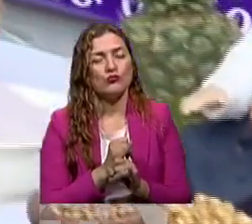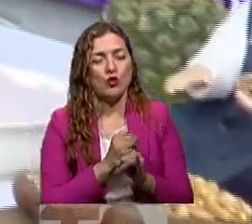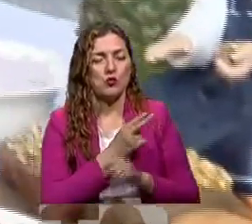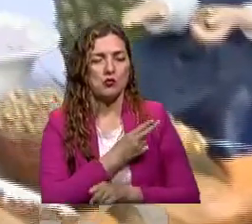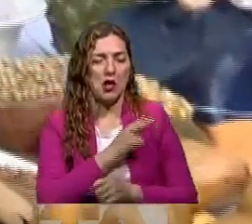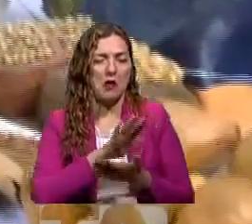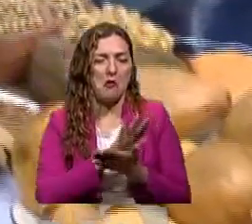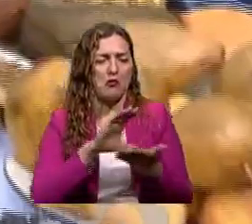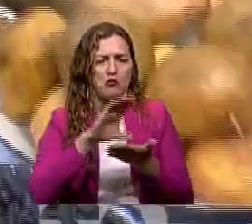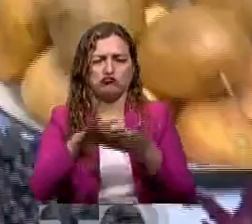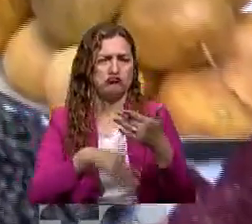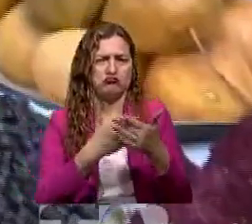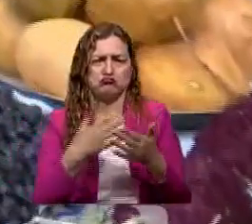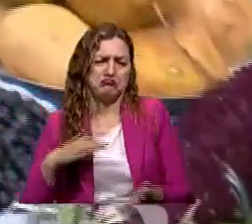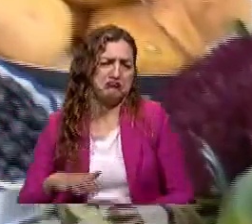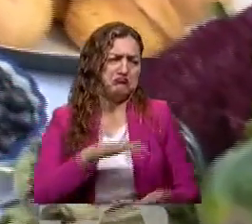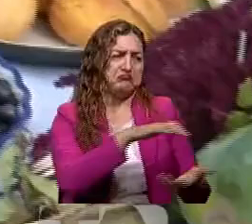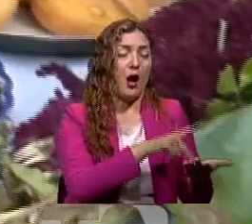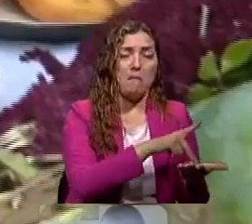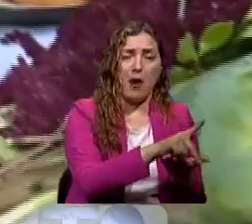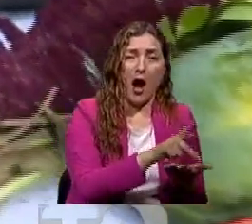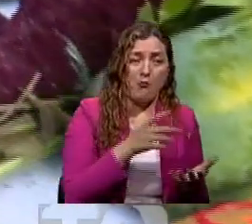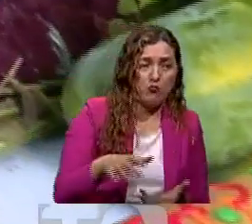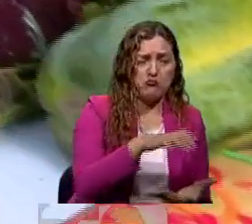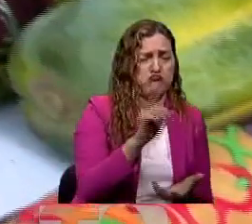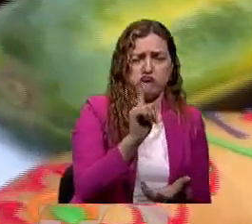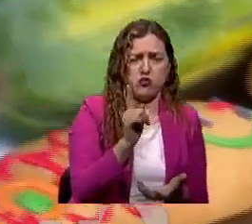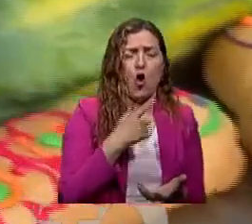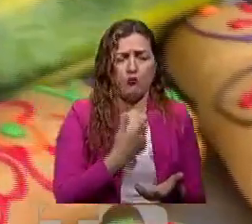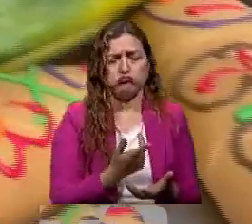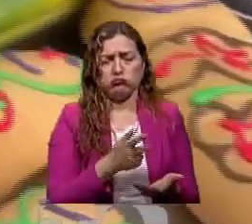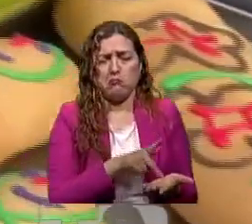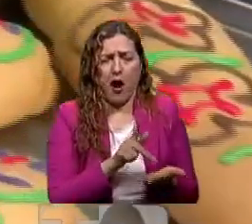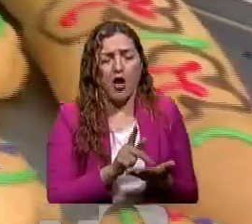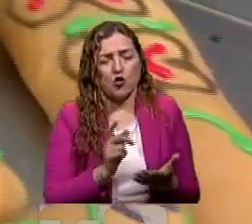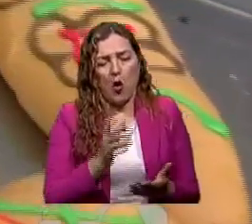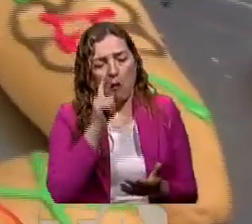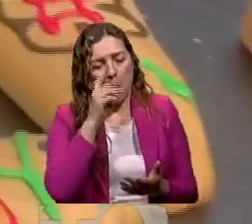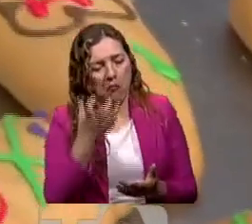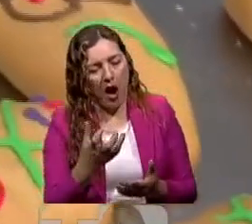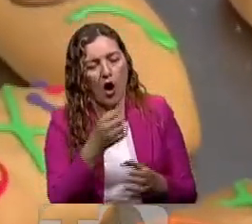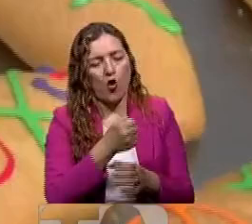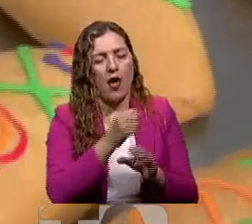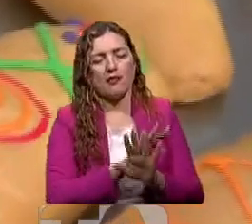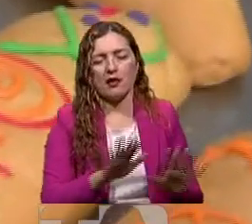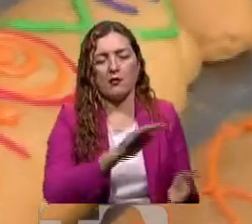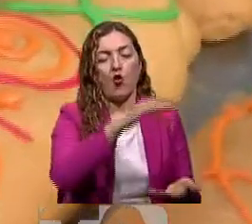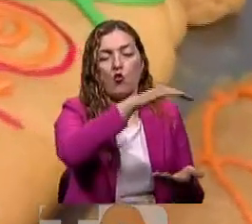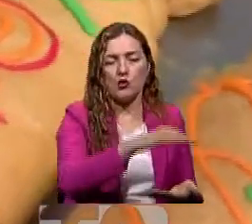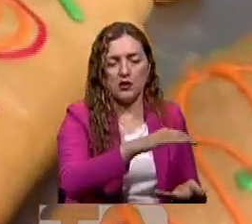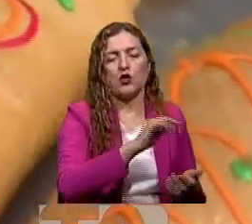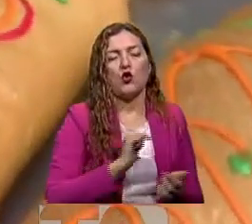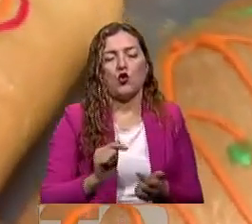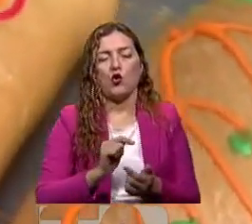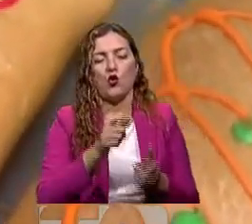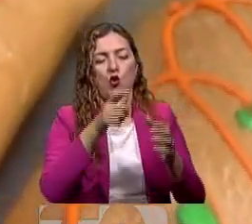universidades, escuelas, colegios. Les llevamos sin ningún costo por el servicio a domicilio su pedido. Litro de colada morada,